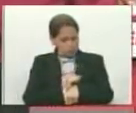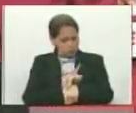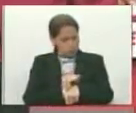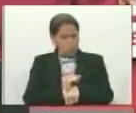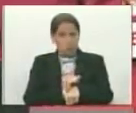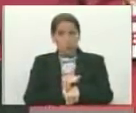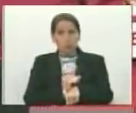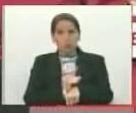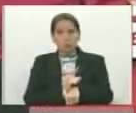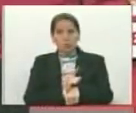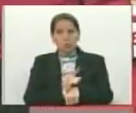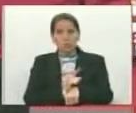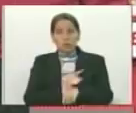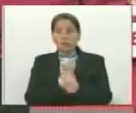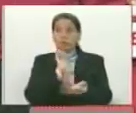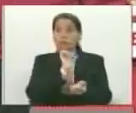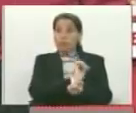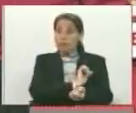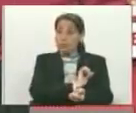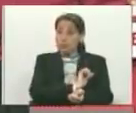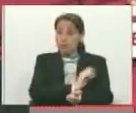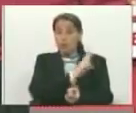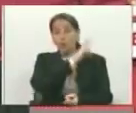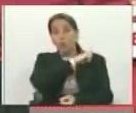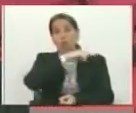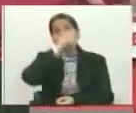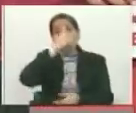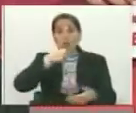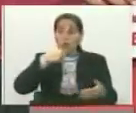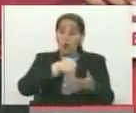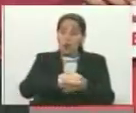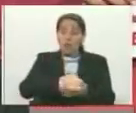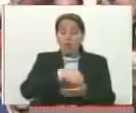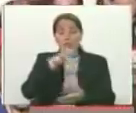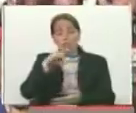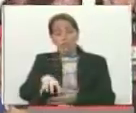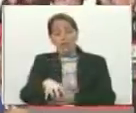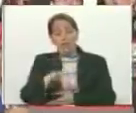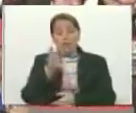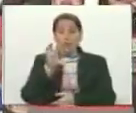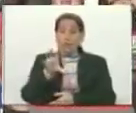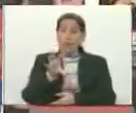pocos minutos, fue detenido uno de los jefes del golpe de Estado el 30 de abril.